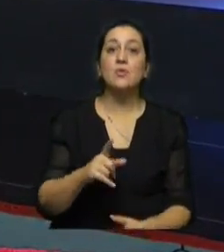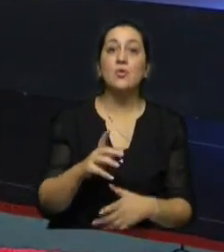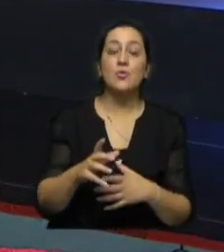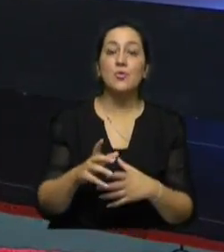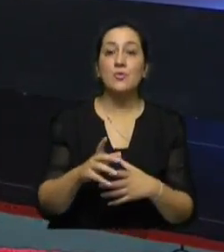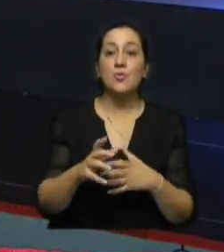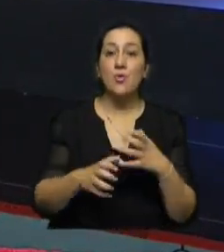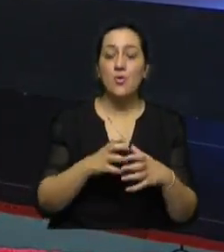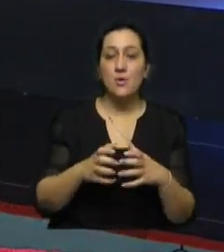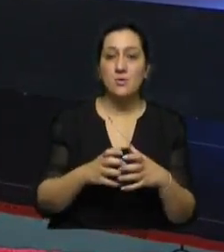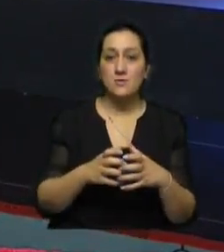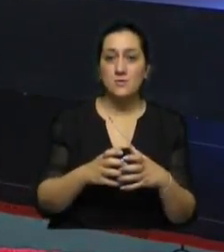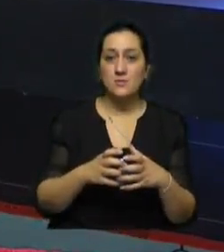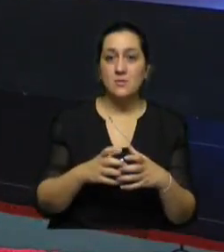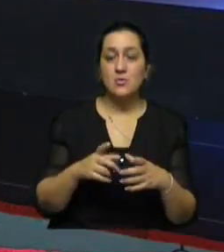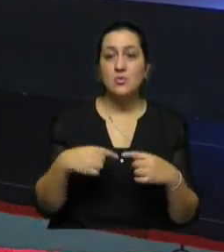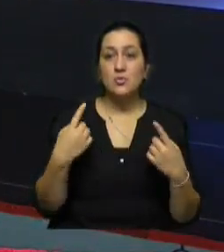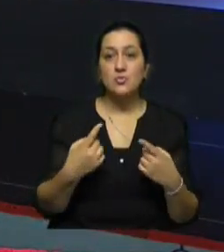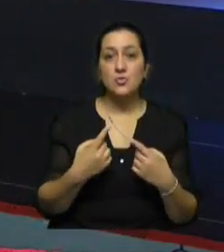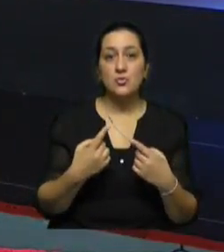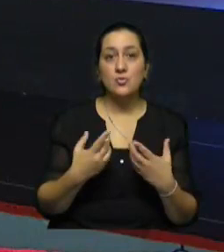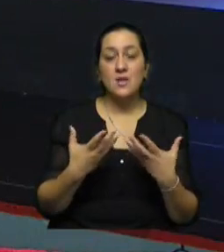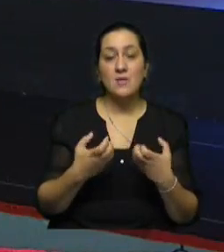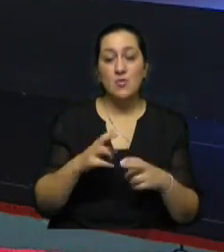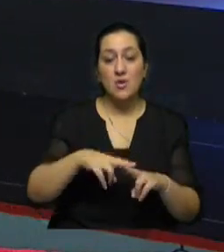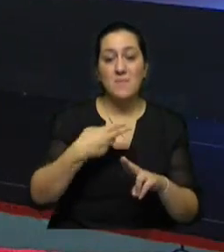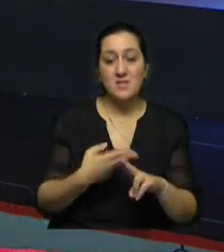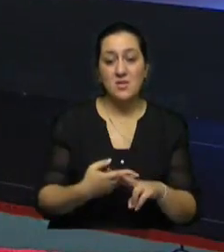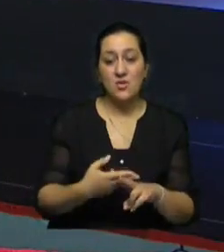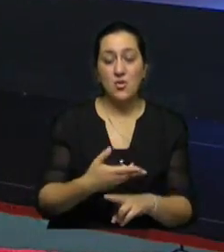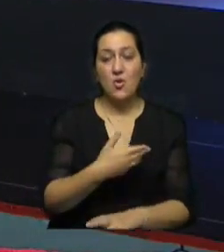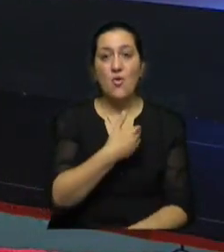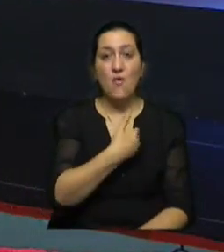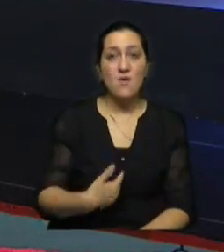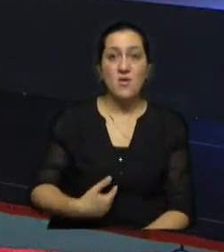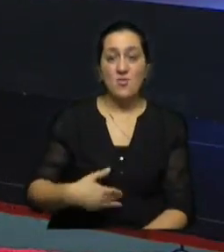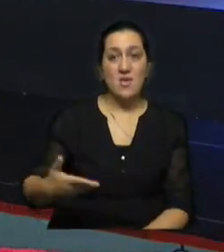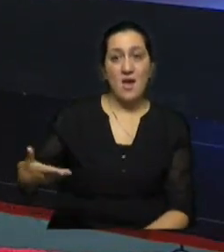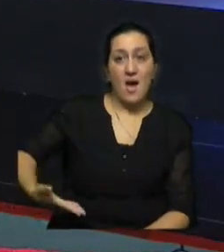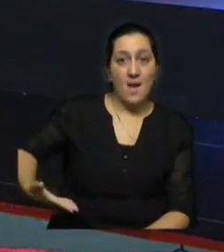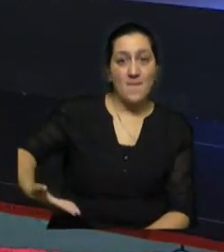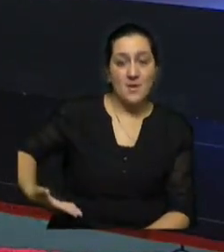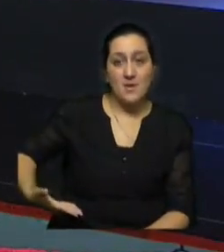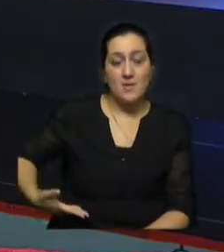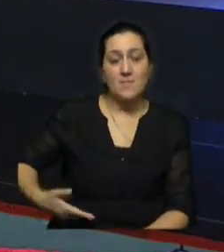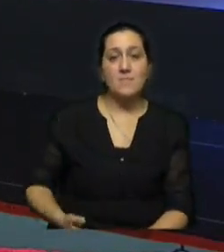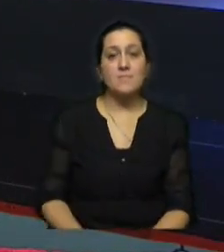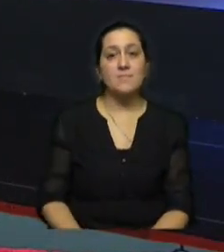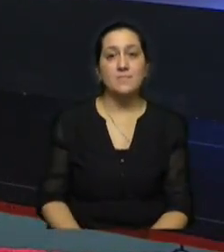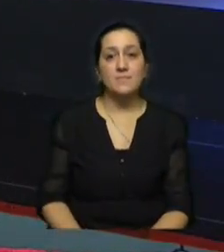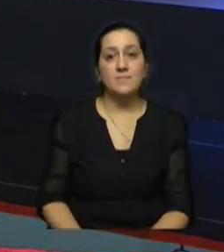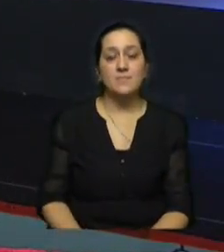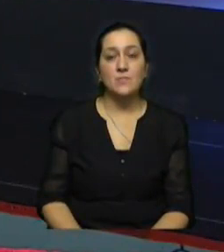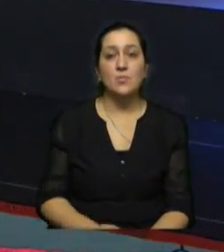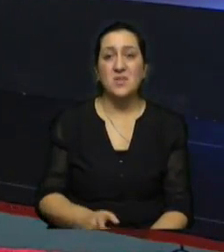caracteriza por volver a repetir gobiernos de hambre, o sea, pobreza de memoria. Mirá bien cómo lo relaciona. ¿O acaso